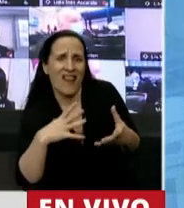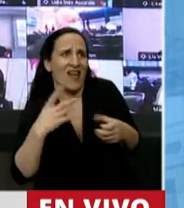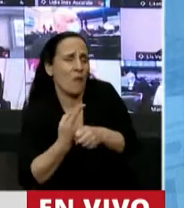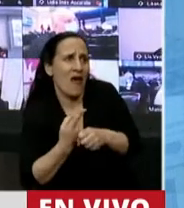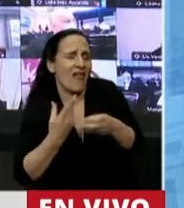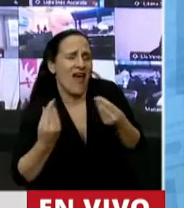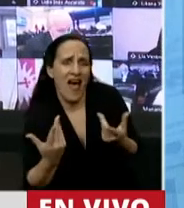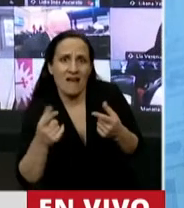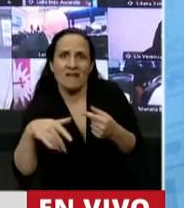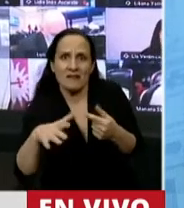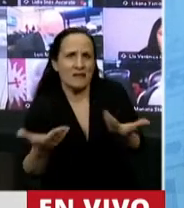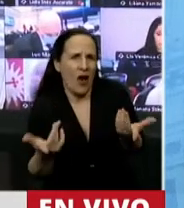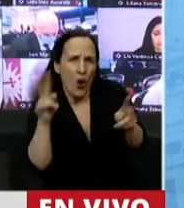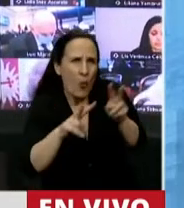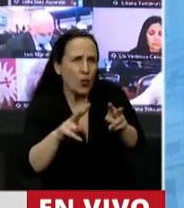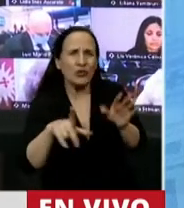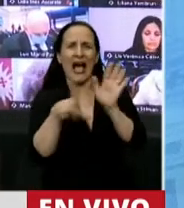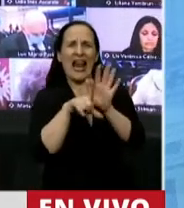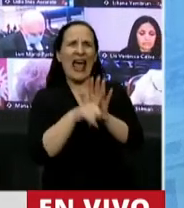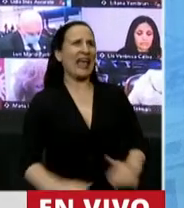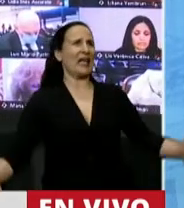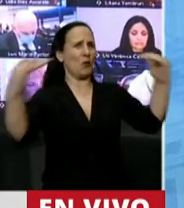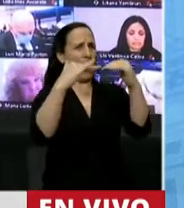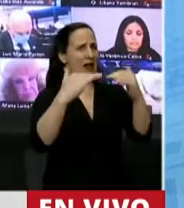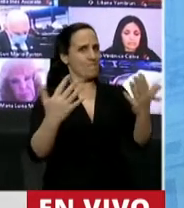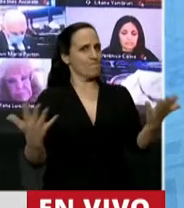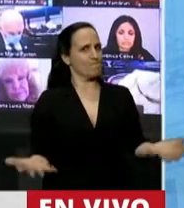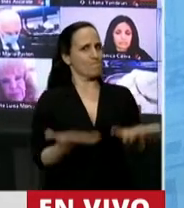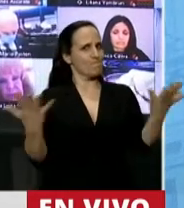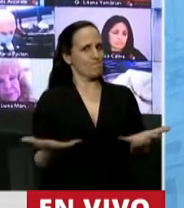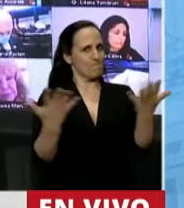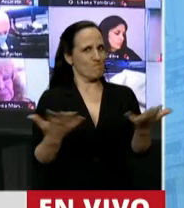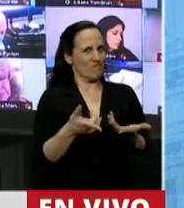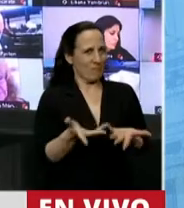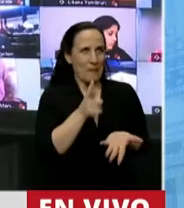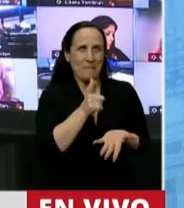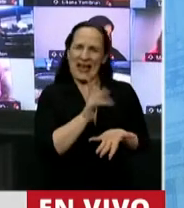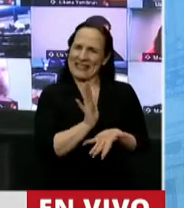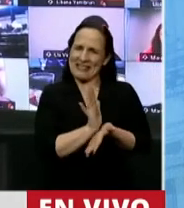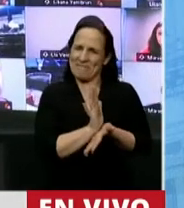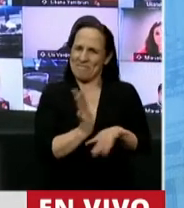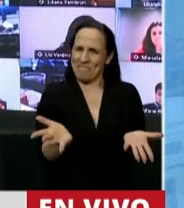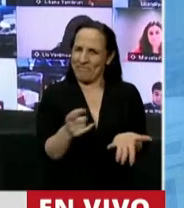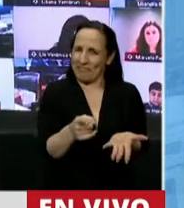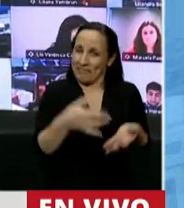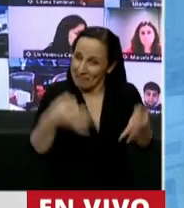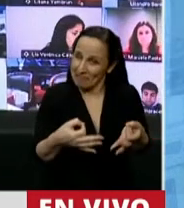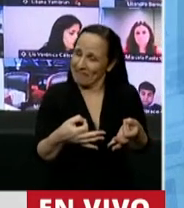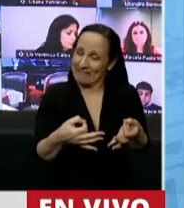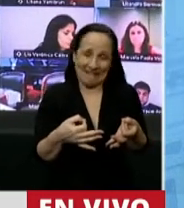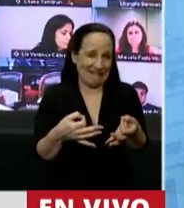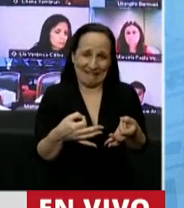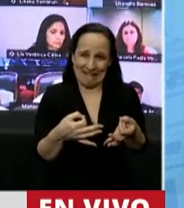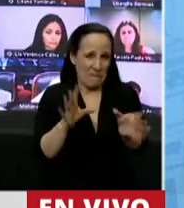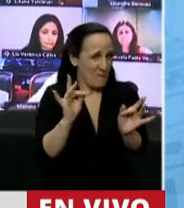fundantes como las de ser iguales ante la ley lucen cada vez más como una consigna demasiado alejada de una realidad